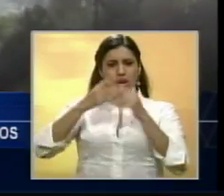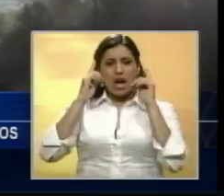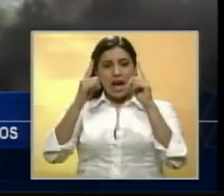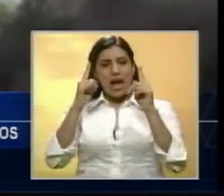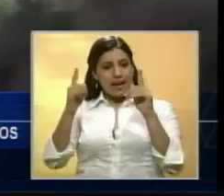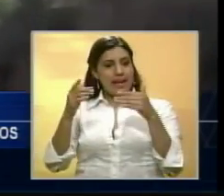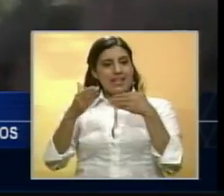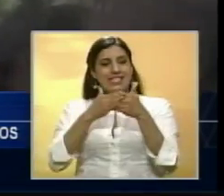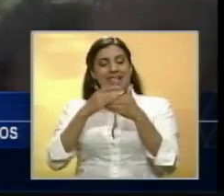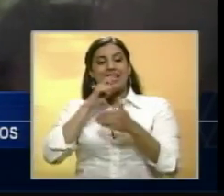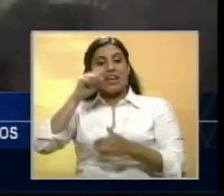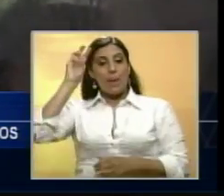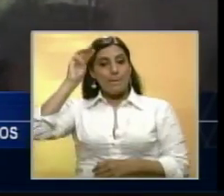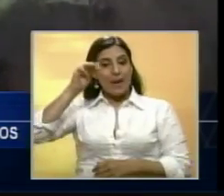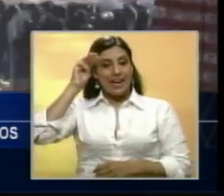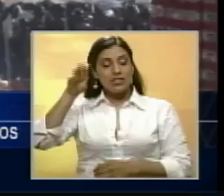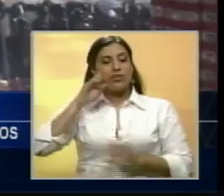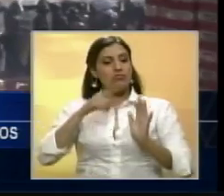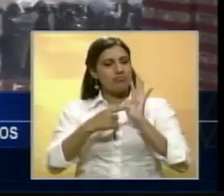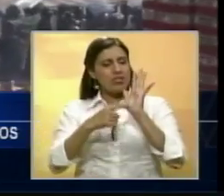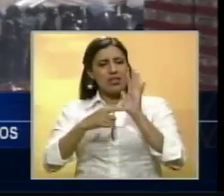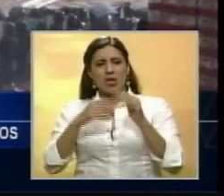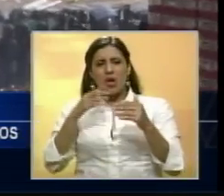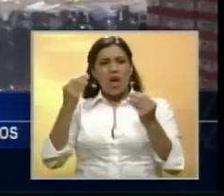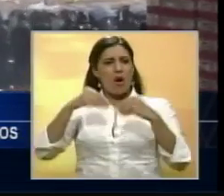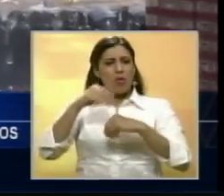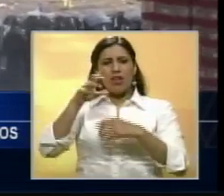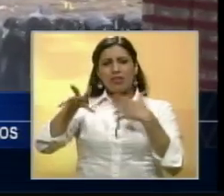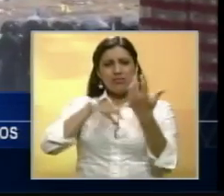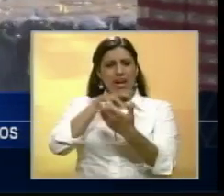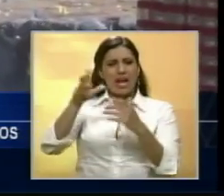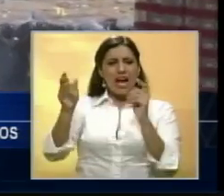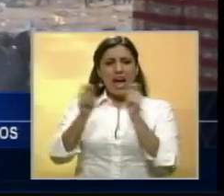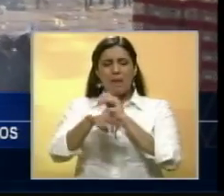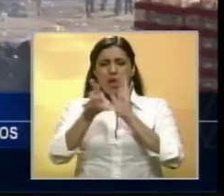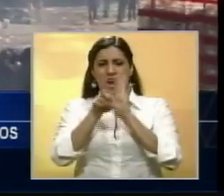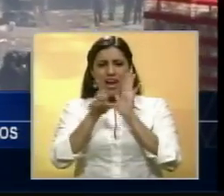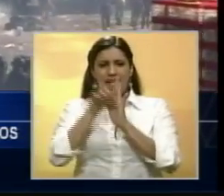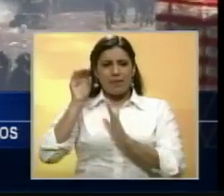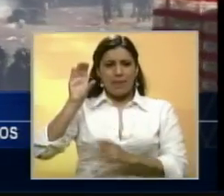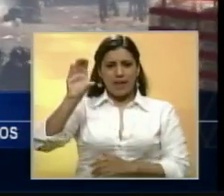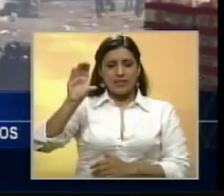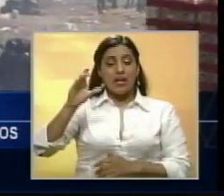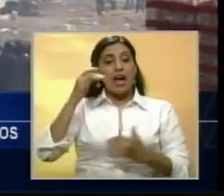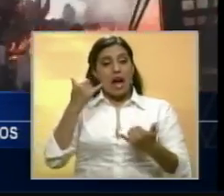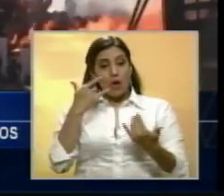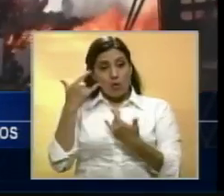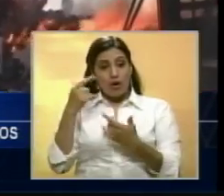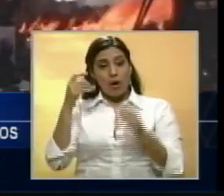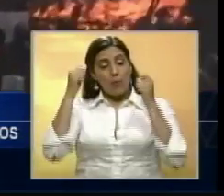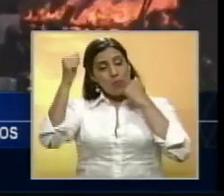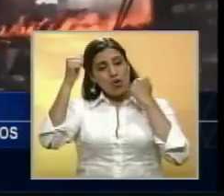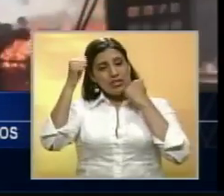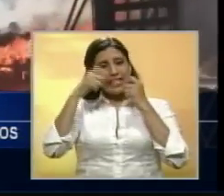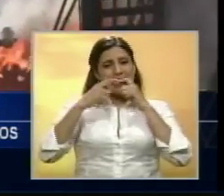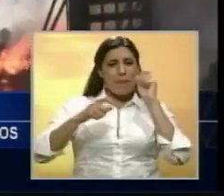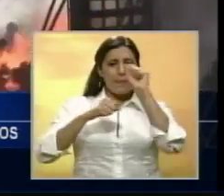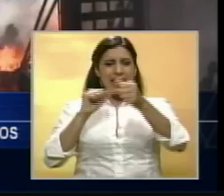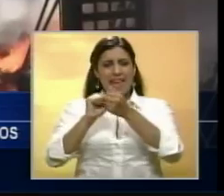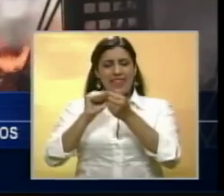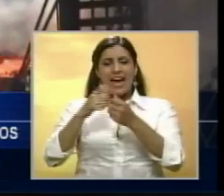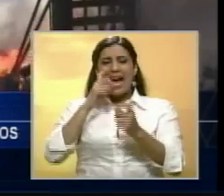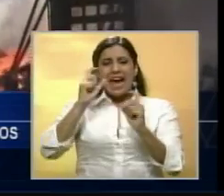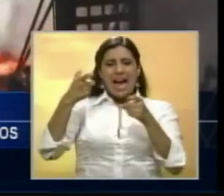rutas realizado por maestros quienes se mostraban contrarios a una reforma educativa en el país. En la protesta se emplearon piedras,